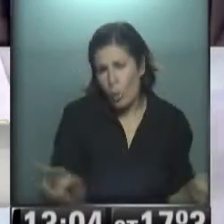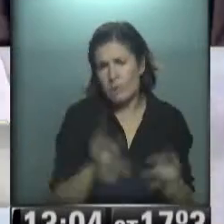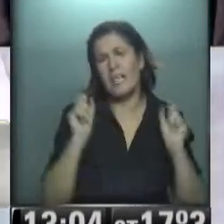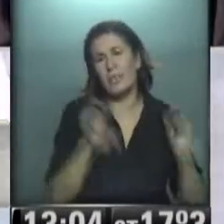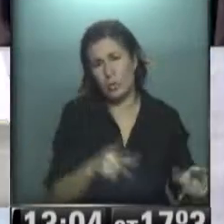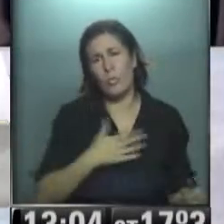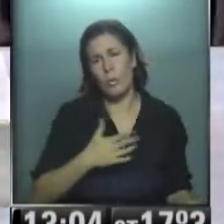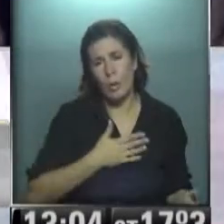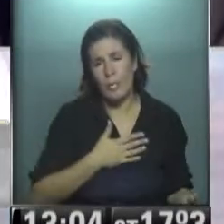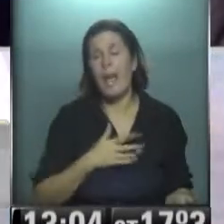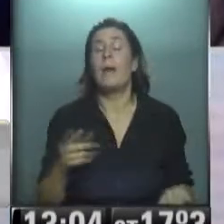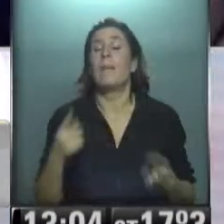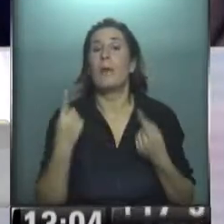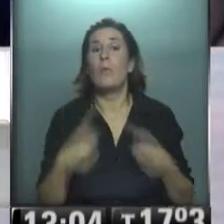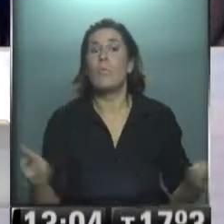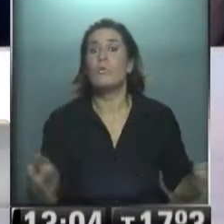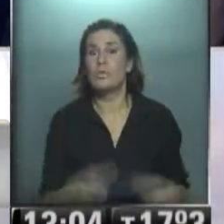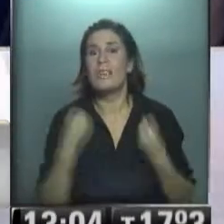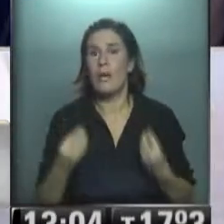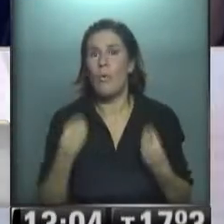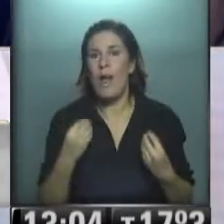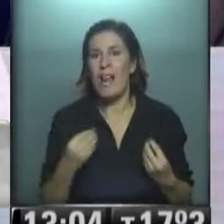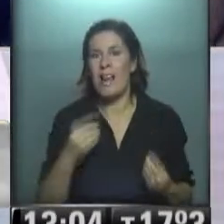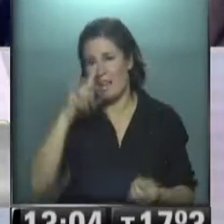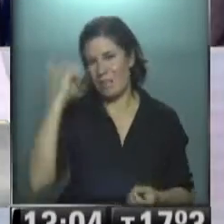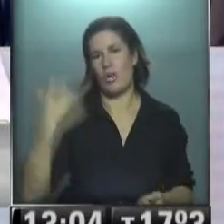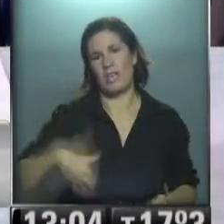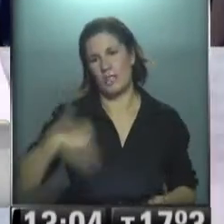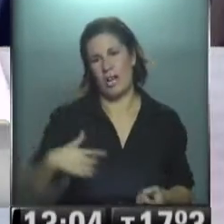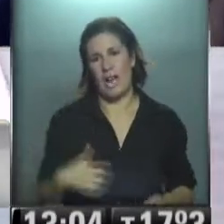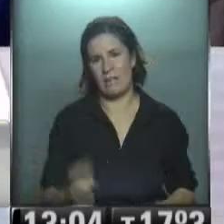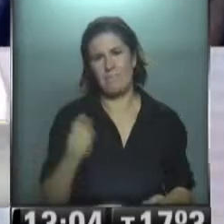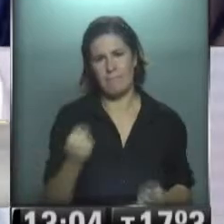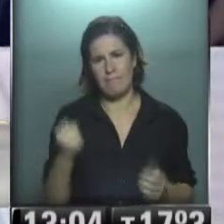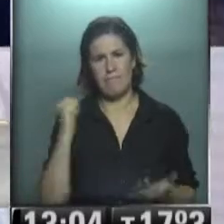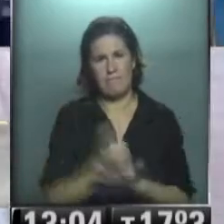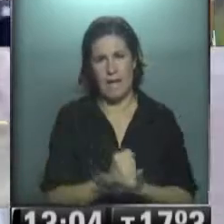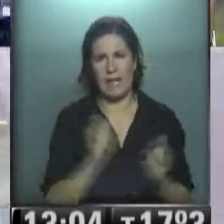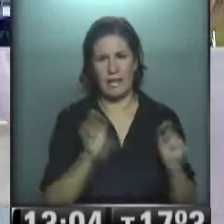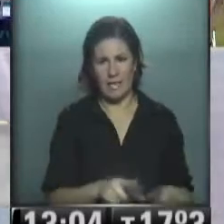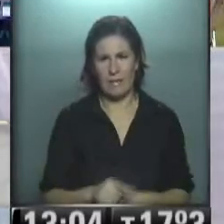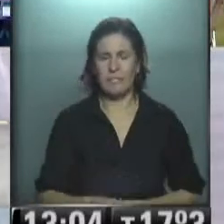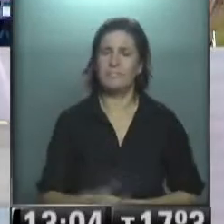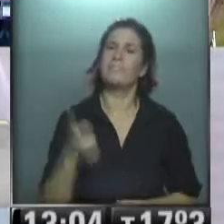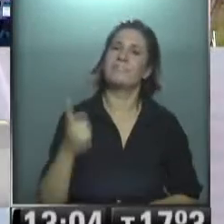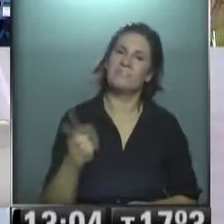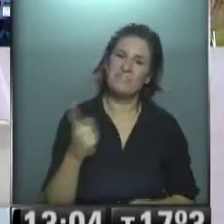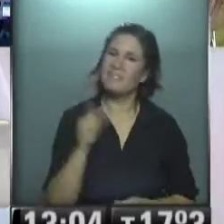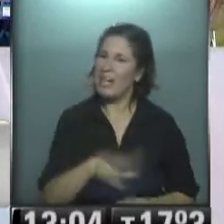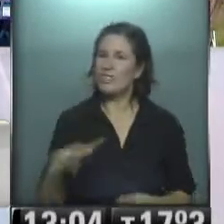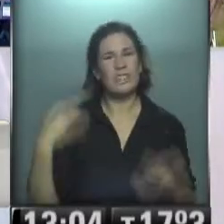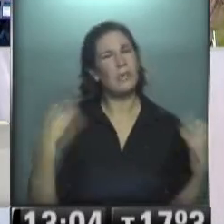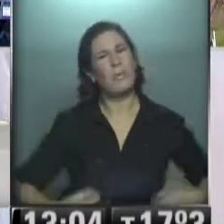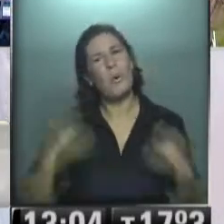la música del corazón para cada uno de ellos es la de nuestro himno y se la van a llevar a Brasil seguramente. Estuvo buenísimo, Ale, lo que hicieron los chicos ahí con